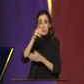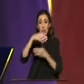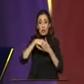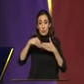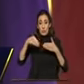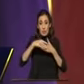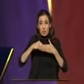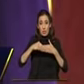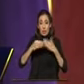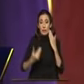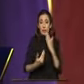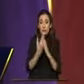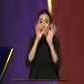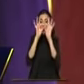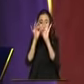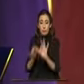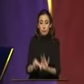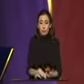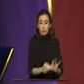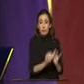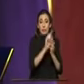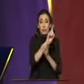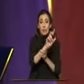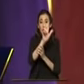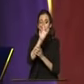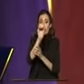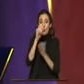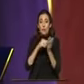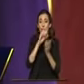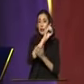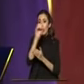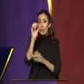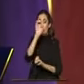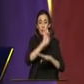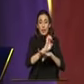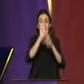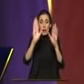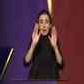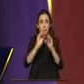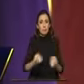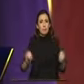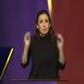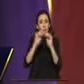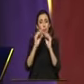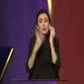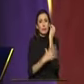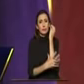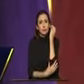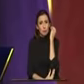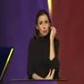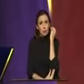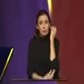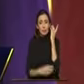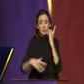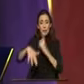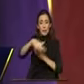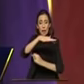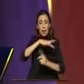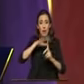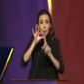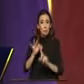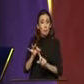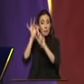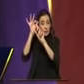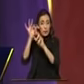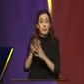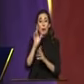que benefician a 130 mil compatriotas, especialmente a las familias más pobres o las que tienen en su ámbito, a ellos los preferimos,